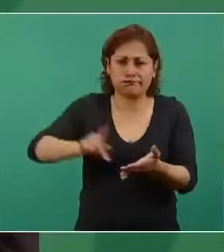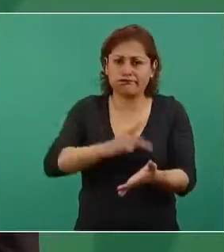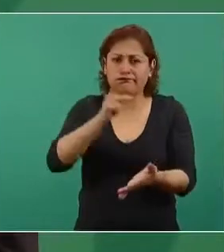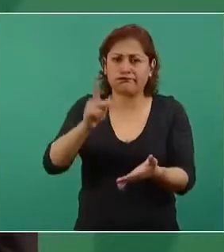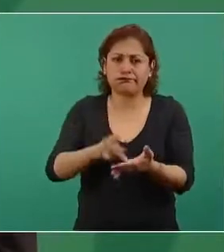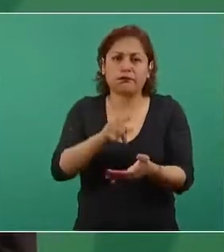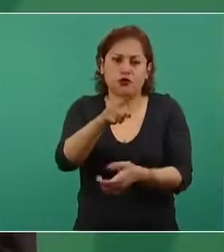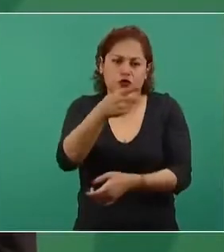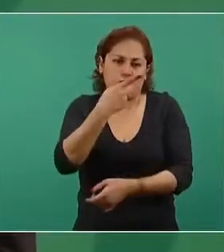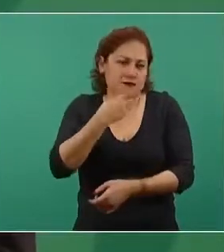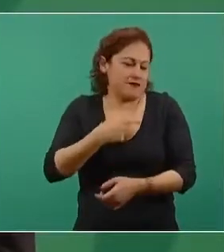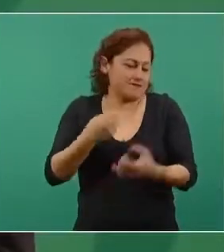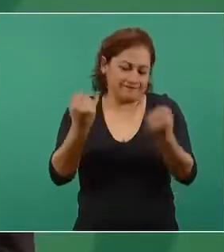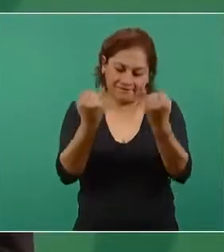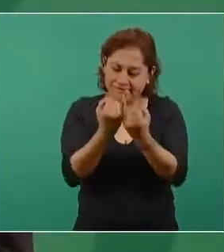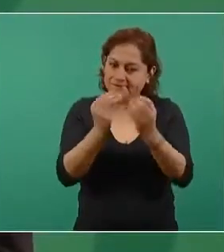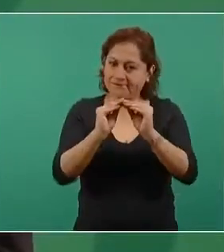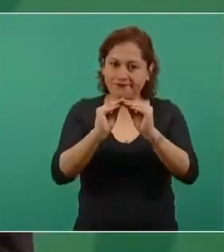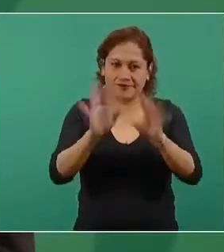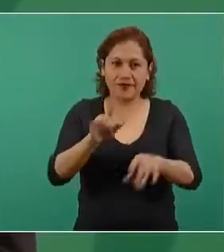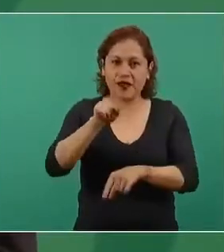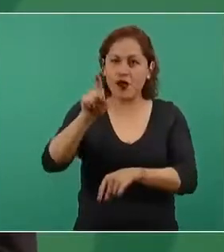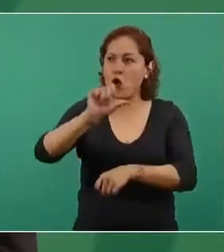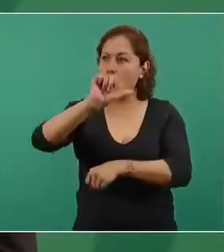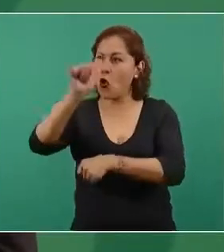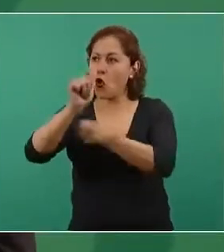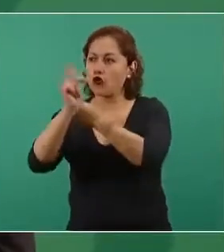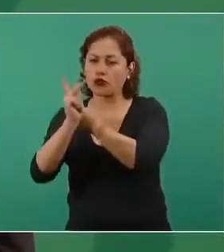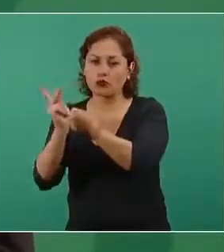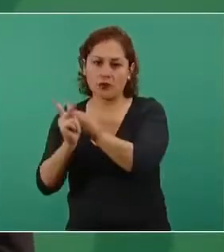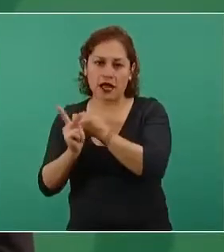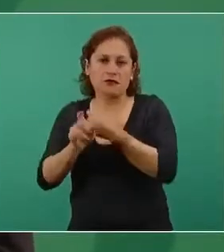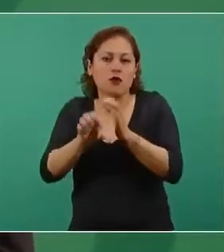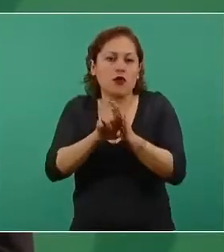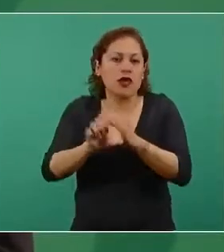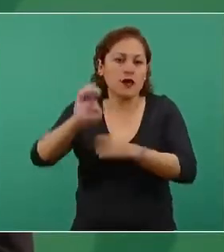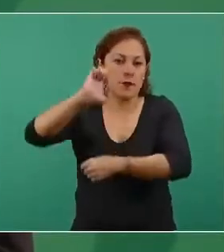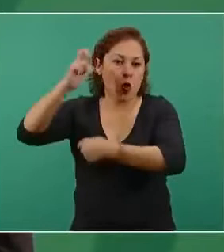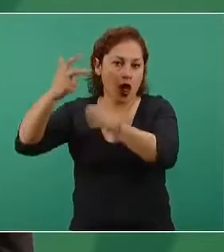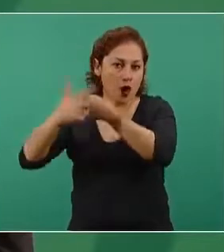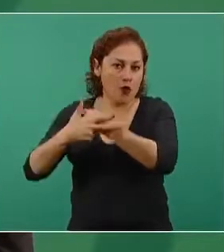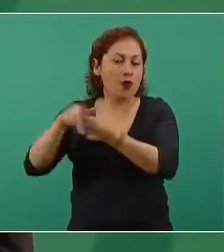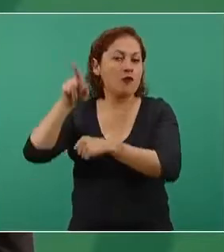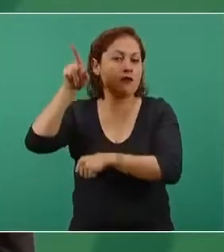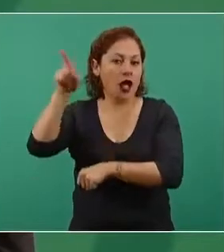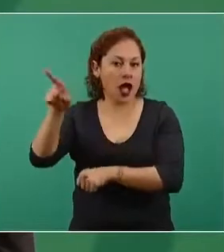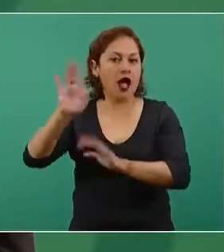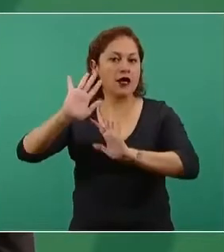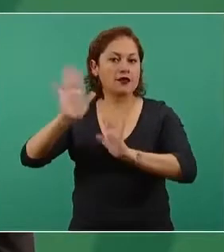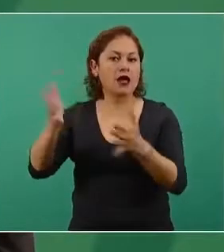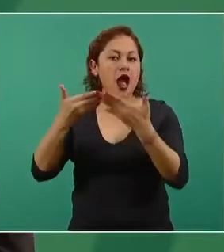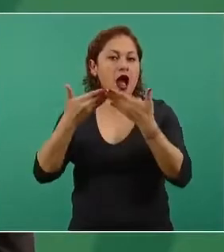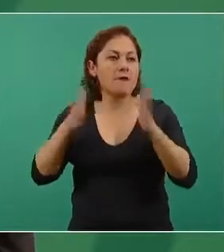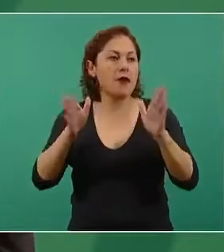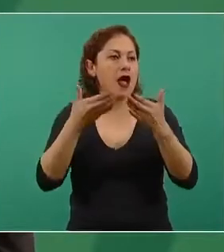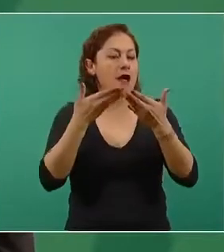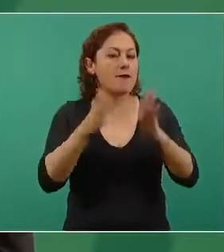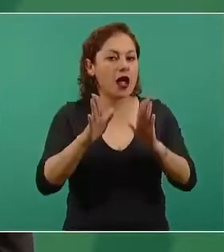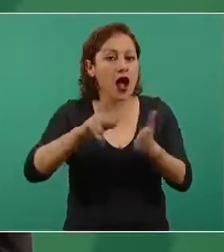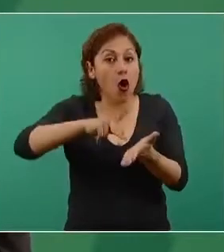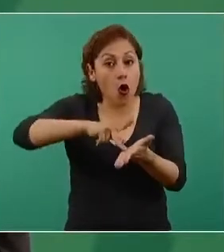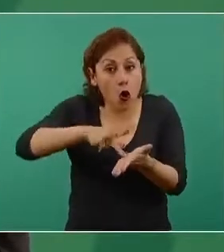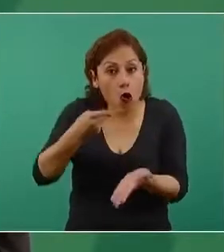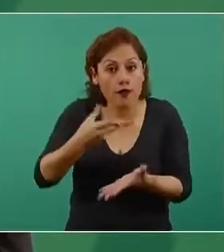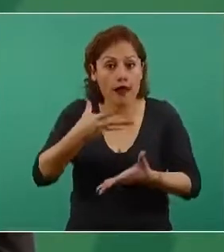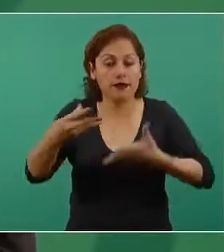otros países de la Unión Europea, que después de hacer la reapertura de actividades, pues nuevamente empieza el